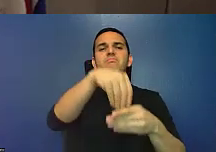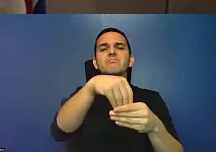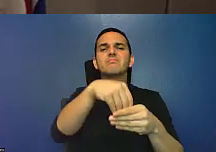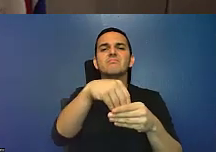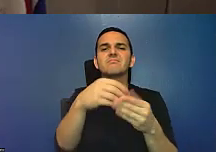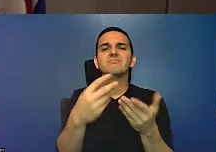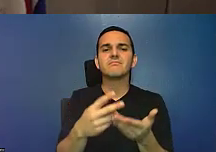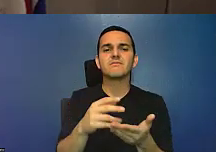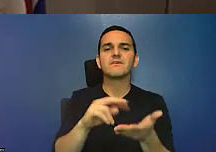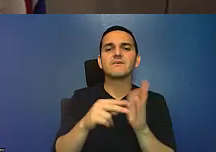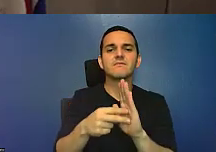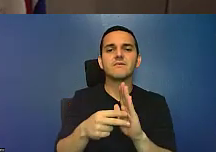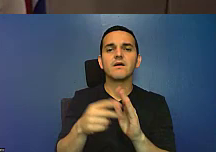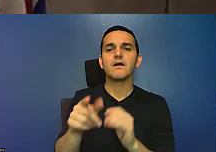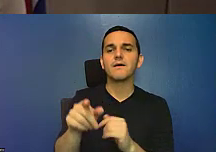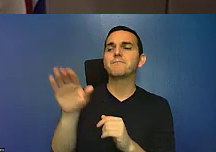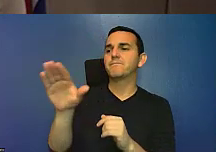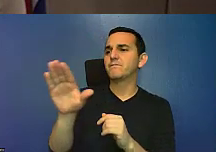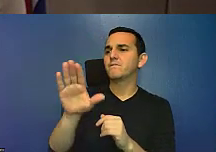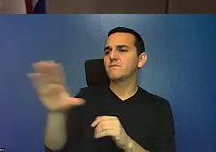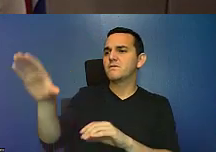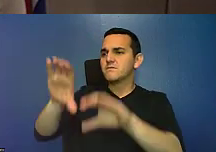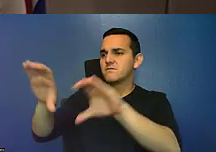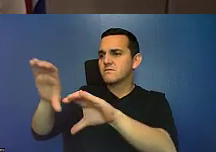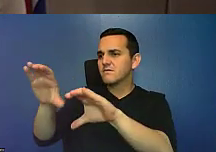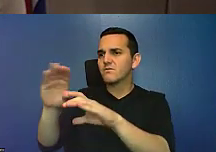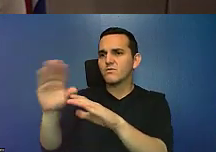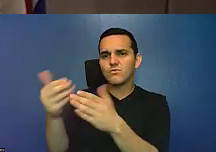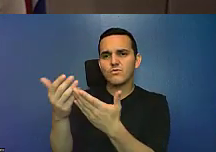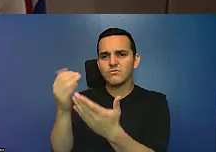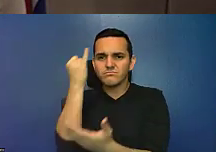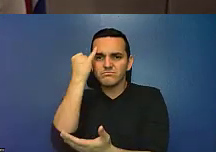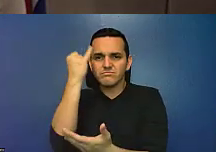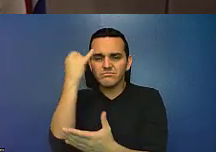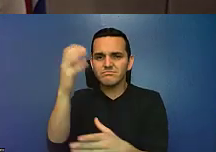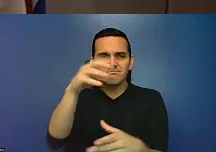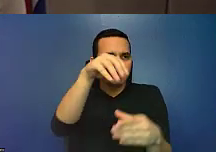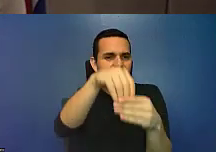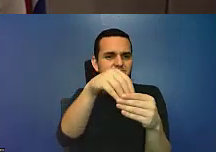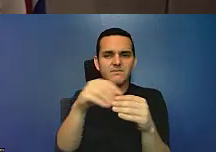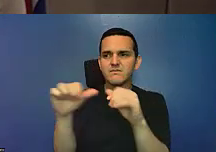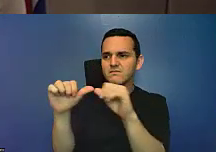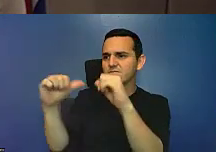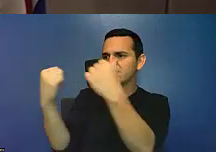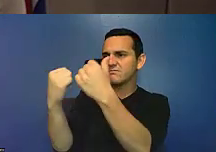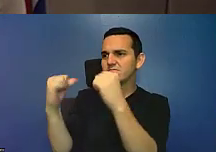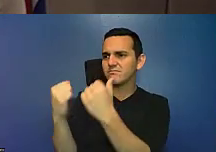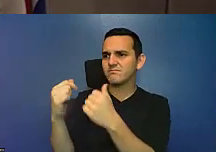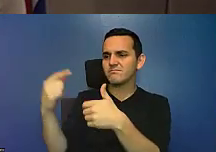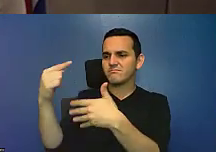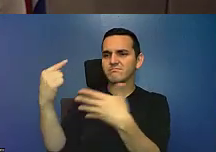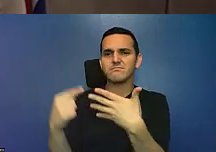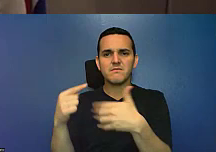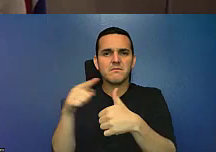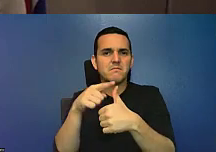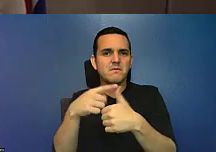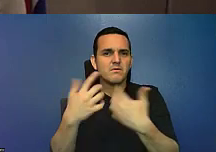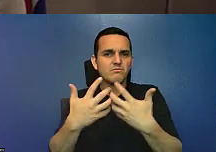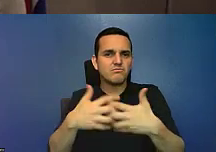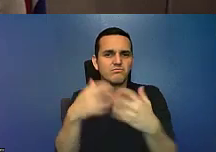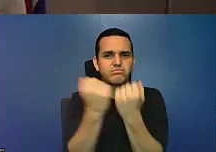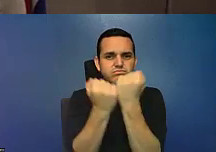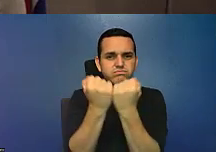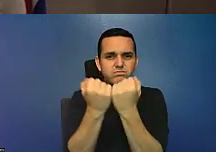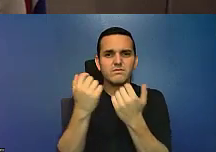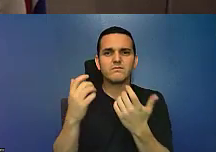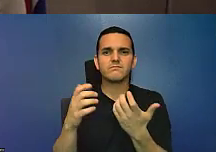la aplicación de conceptos científicos, y esos conceptos abarcan diferentes áreas, como lo que es la mecánica, la